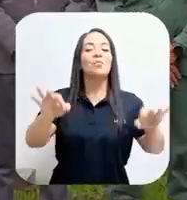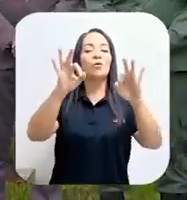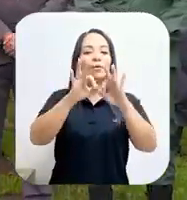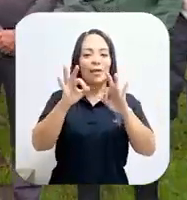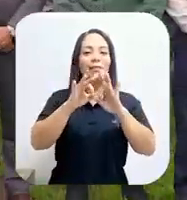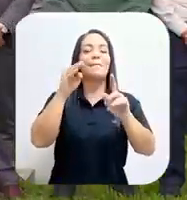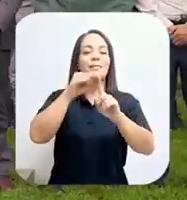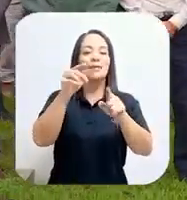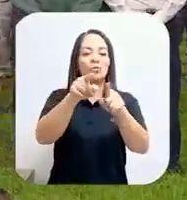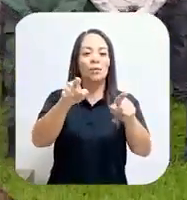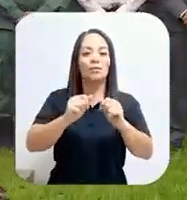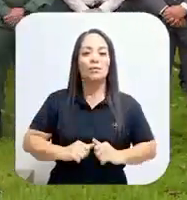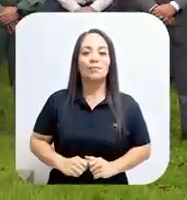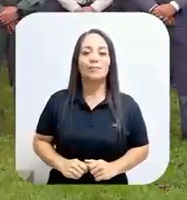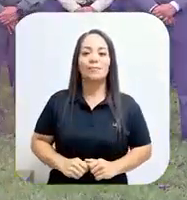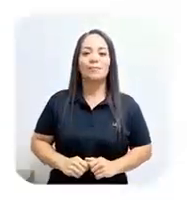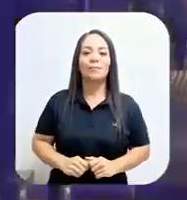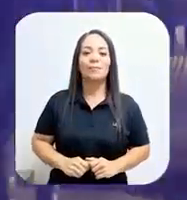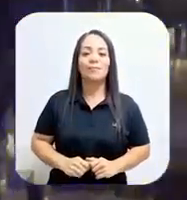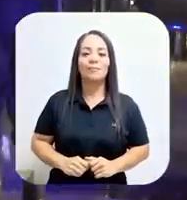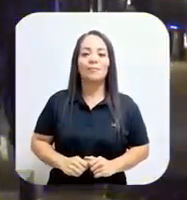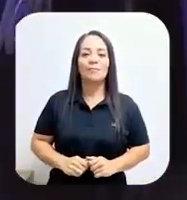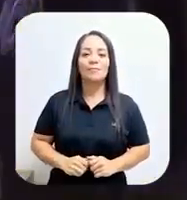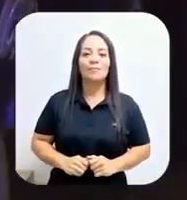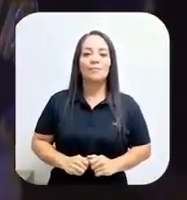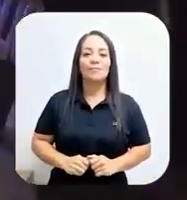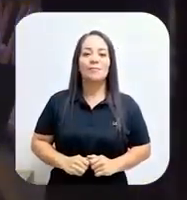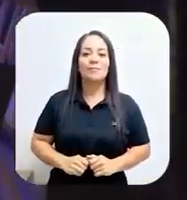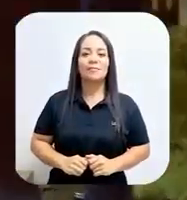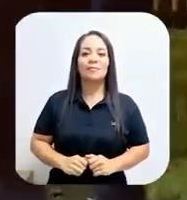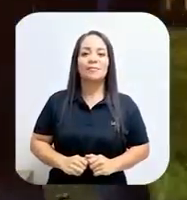un importante mensaje.